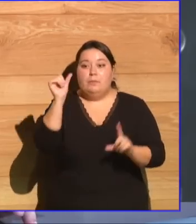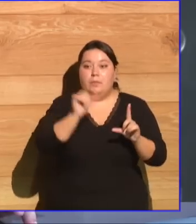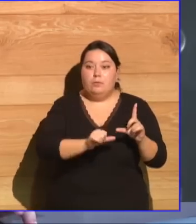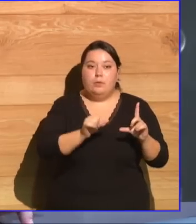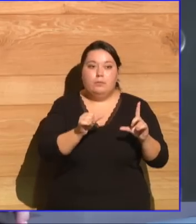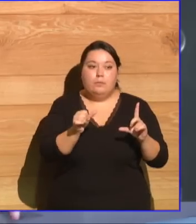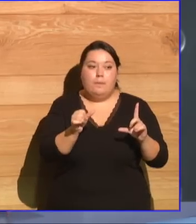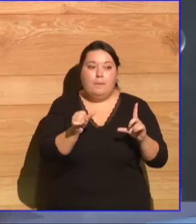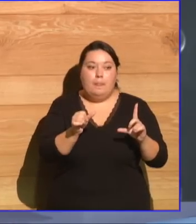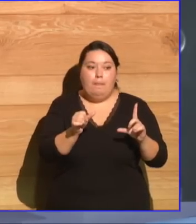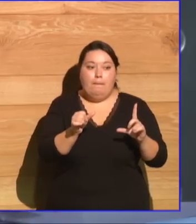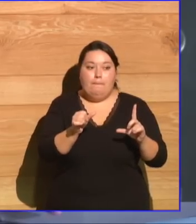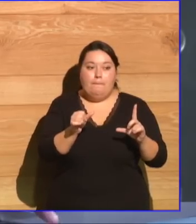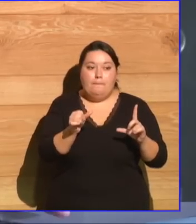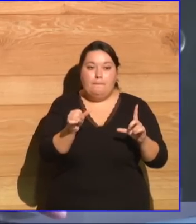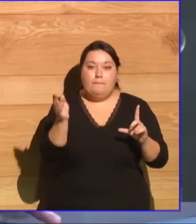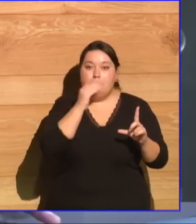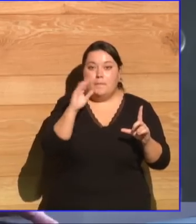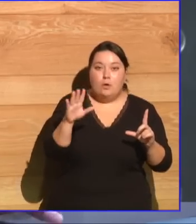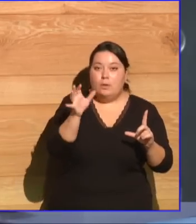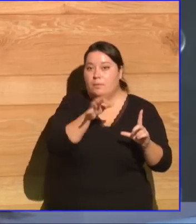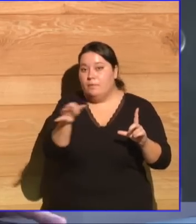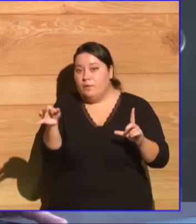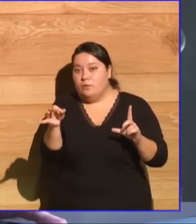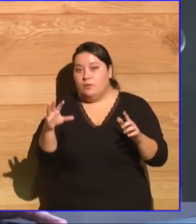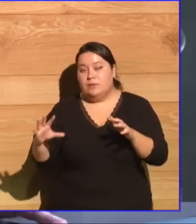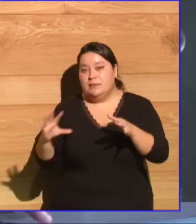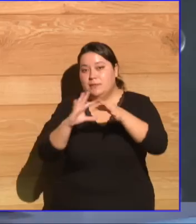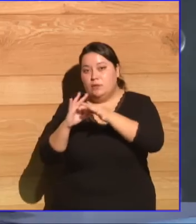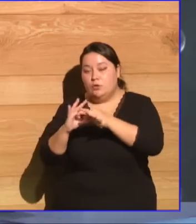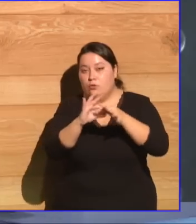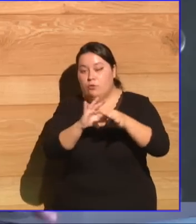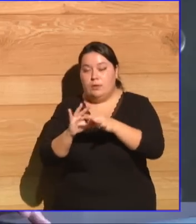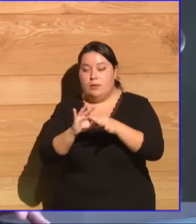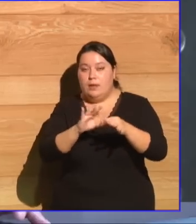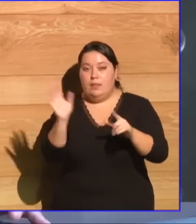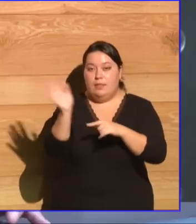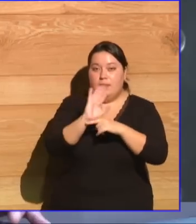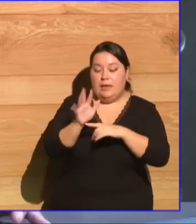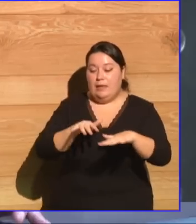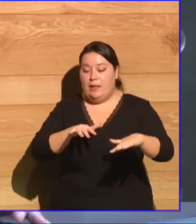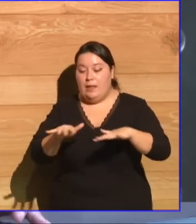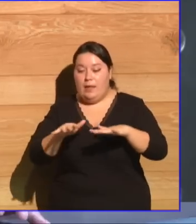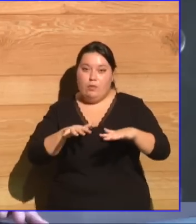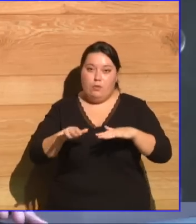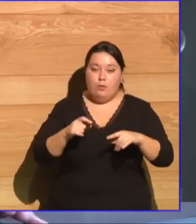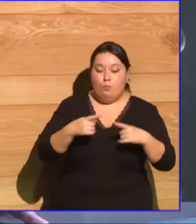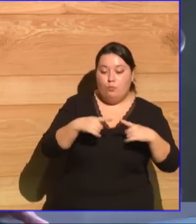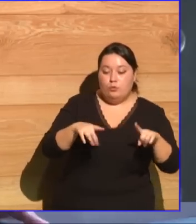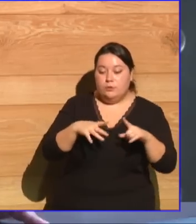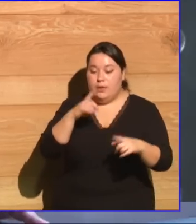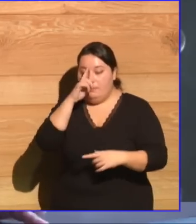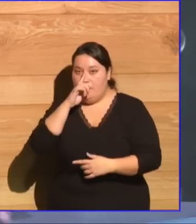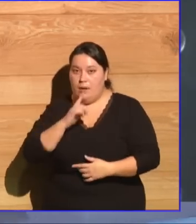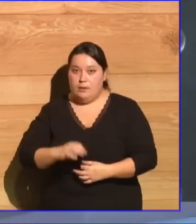películas en las que hay mejor y más perfecta sincronía cinética y de acción entre música e